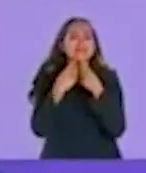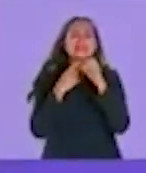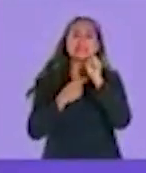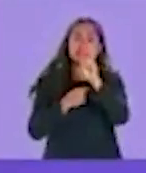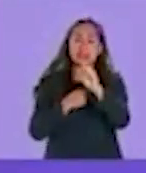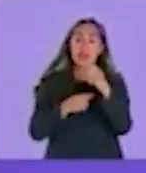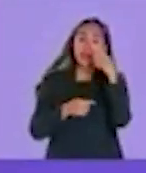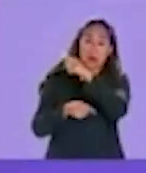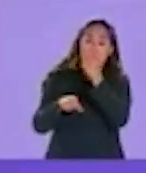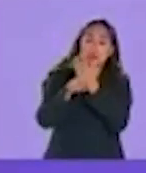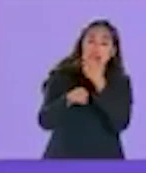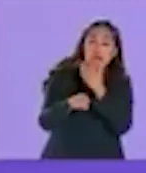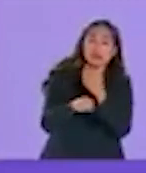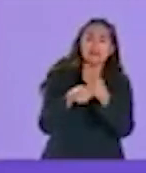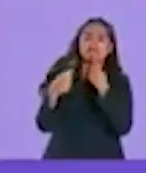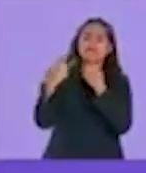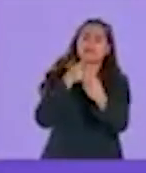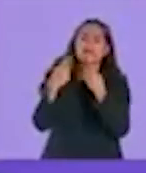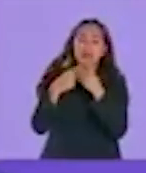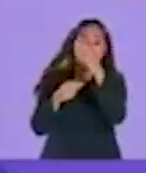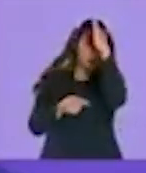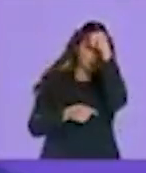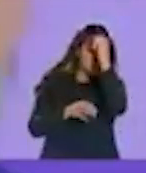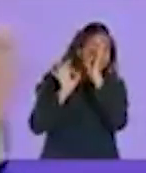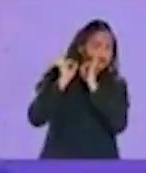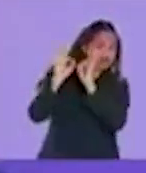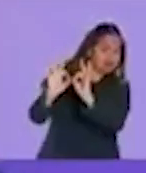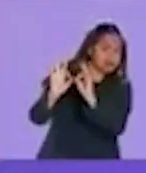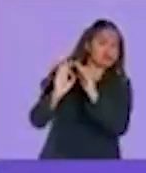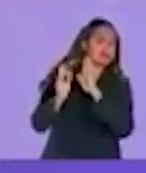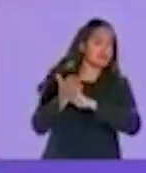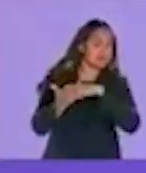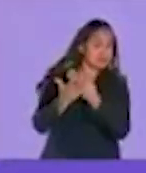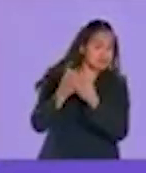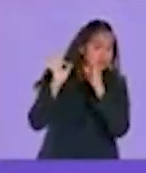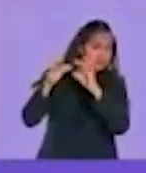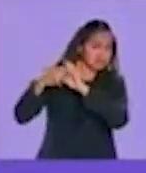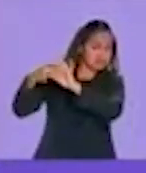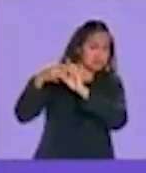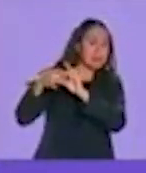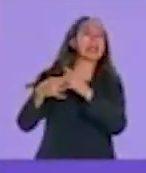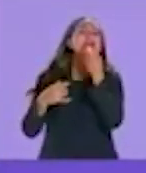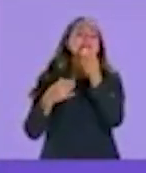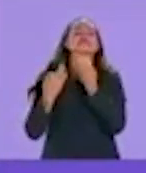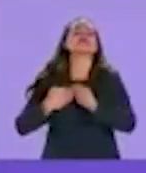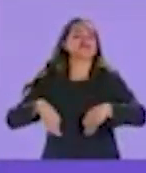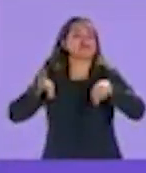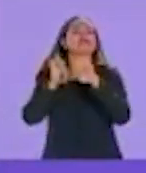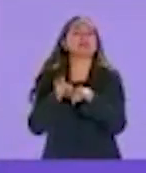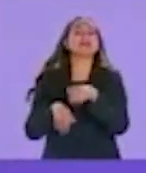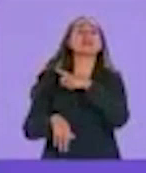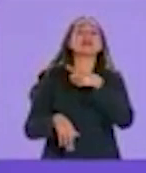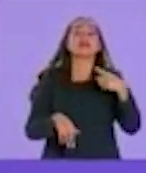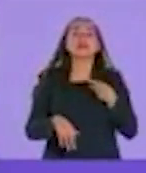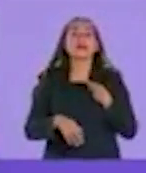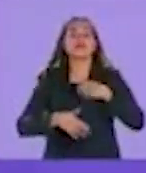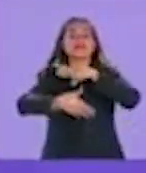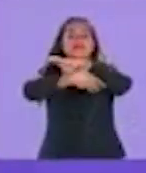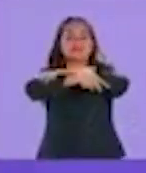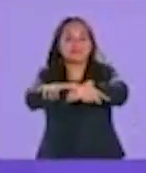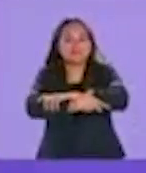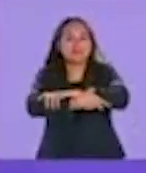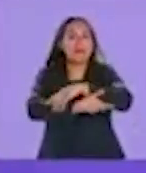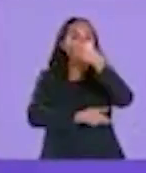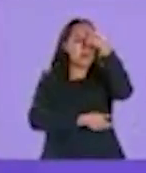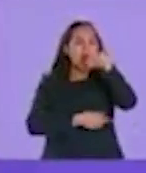de eeuu vuelvo a hacer referencia a la alianza para el progreso creo que